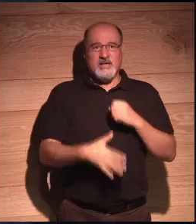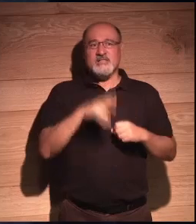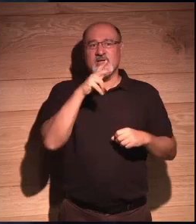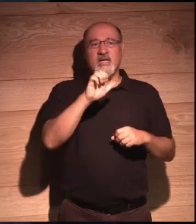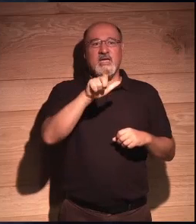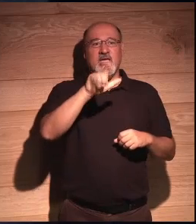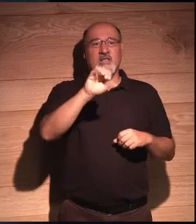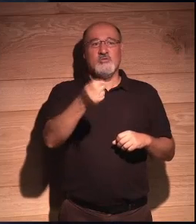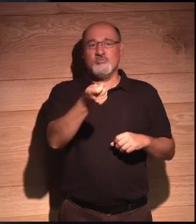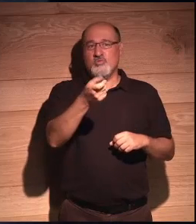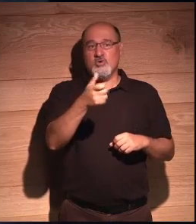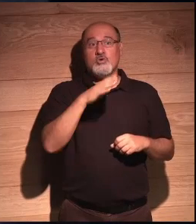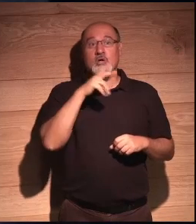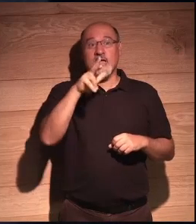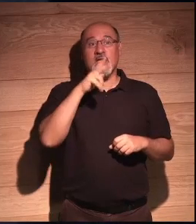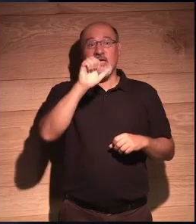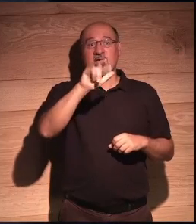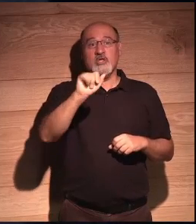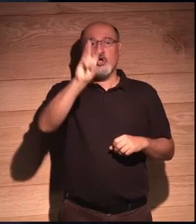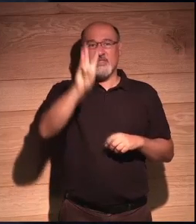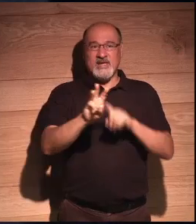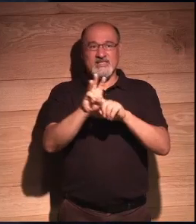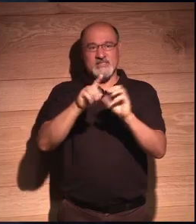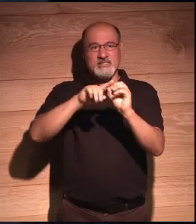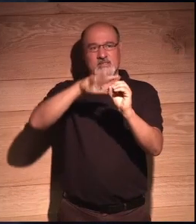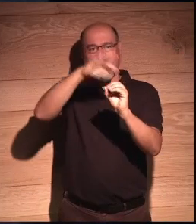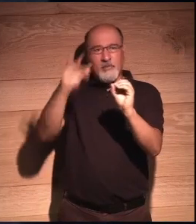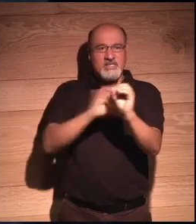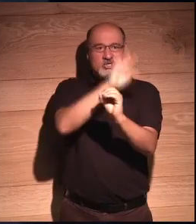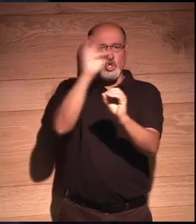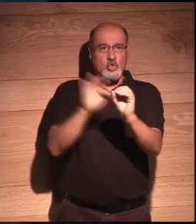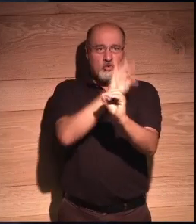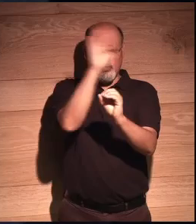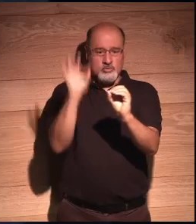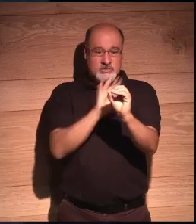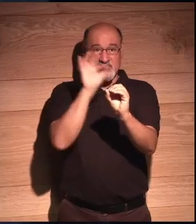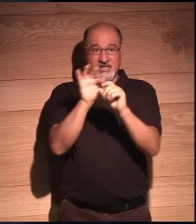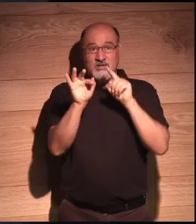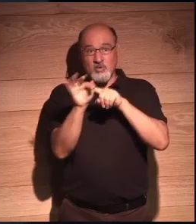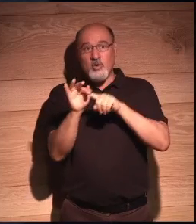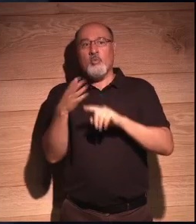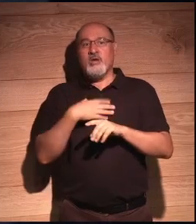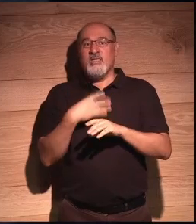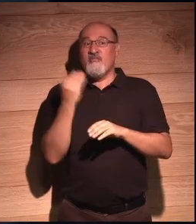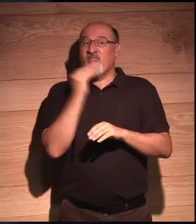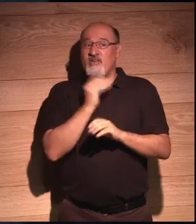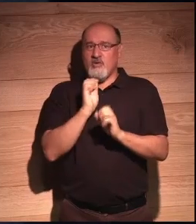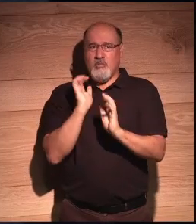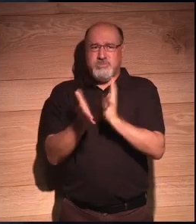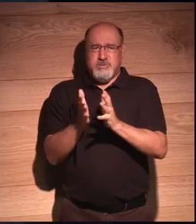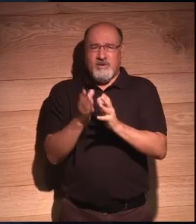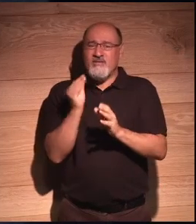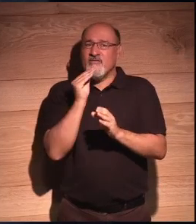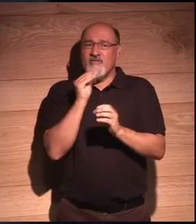casi todo el helio. El helio 3 es un isótopo del helio que se puede enfriar y tiene unas características